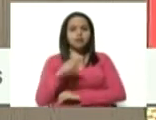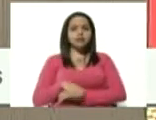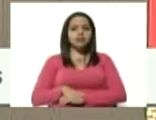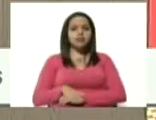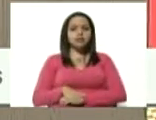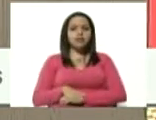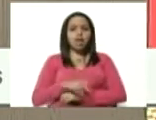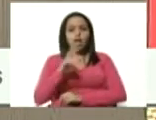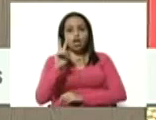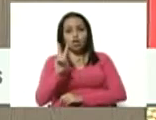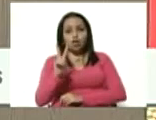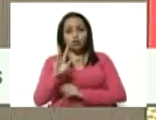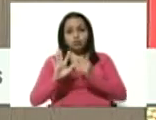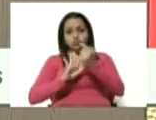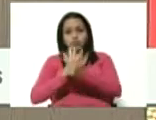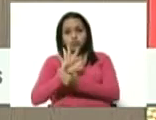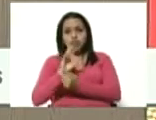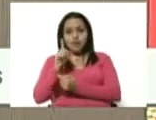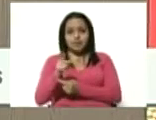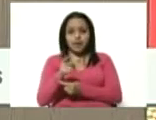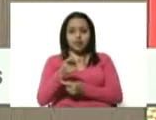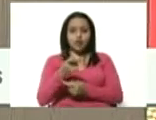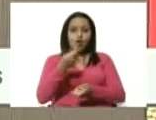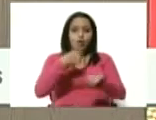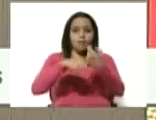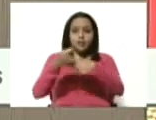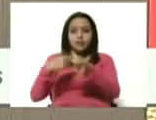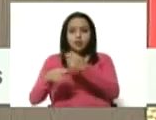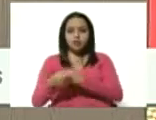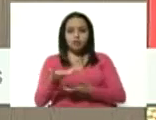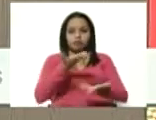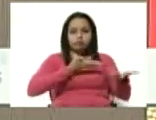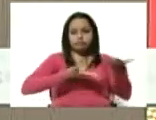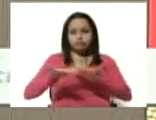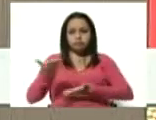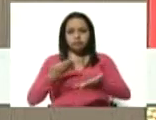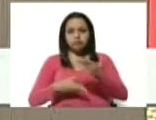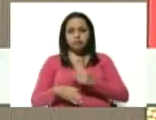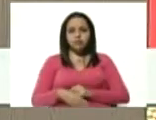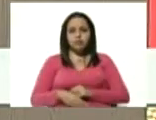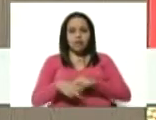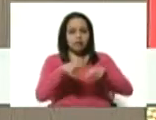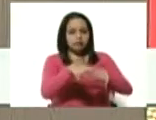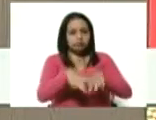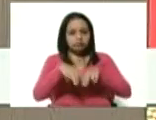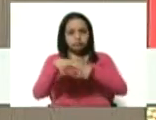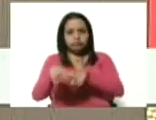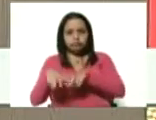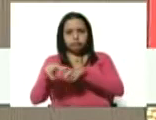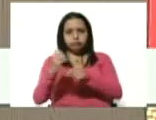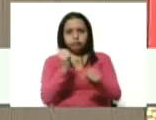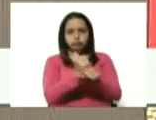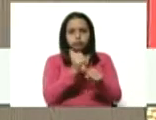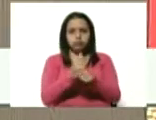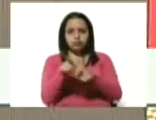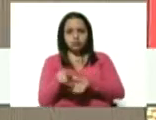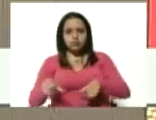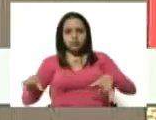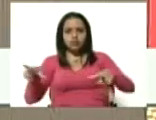que igualmente son comerciantes que realizan intercambios con agricultores de la